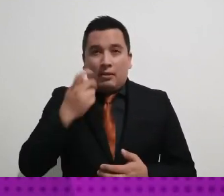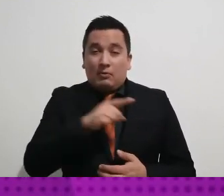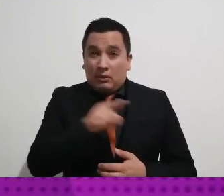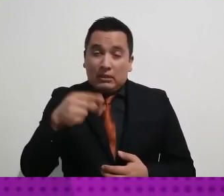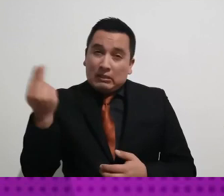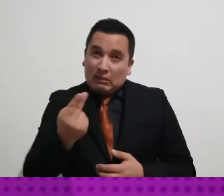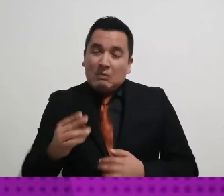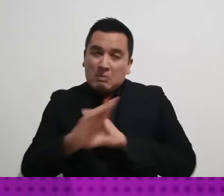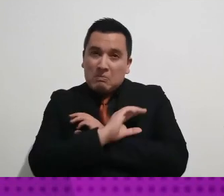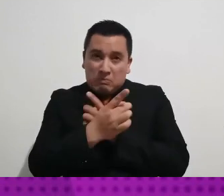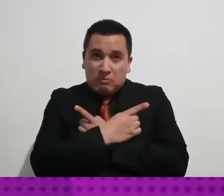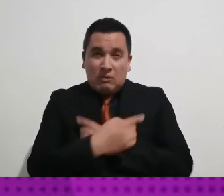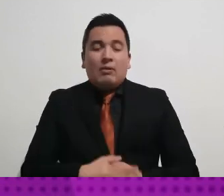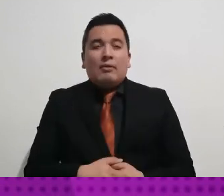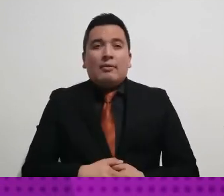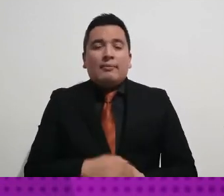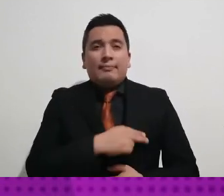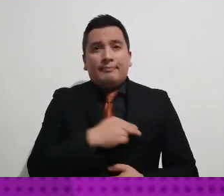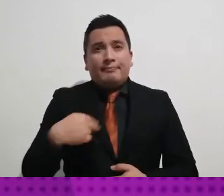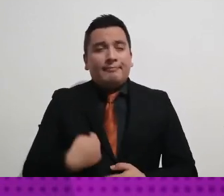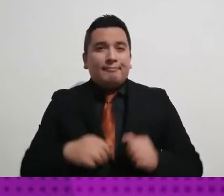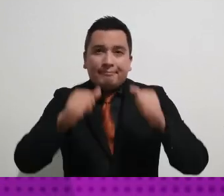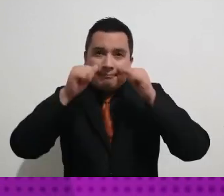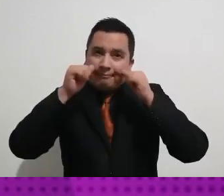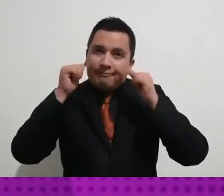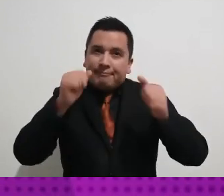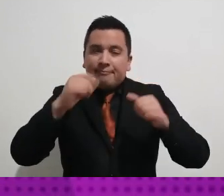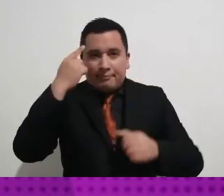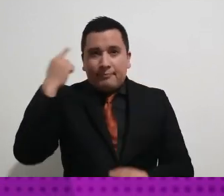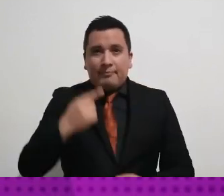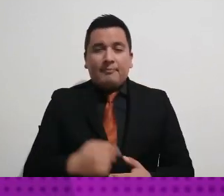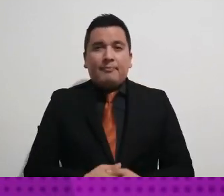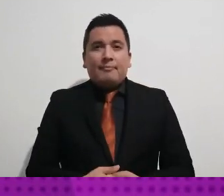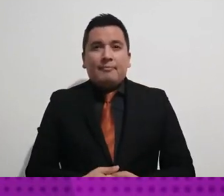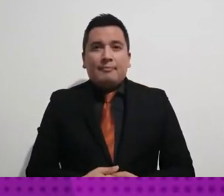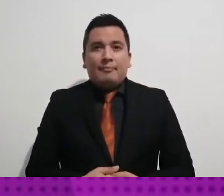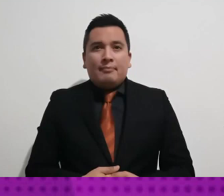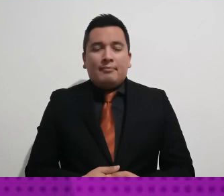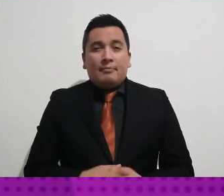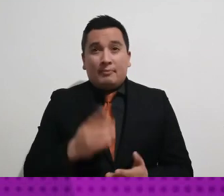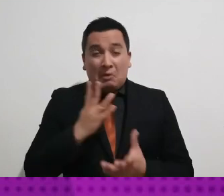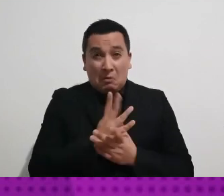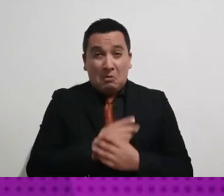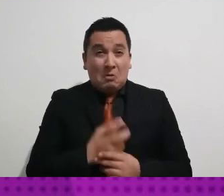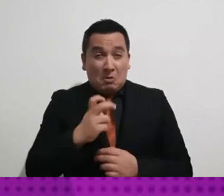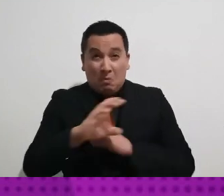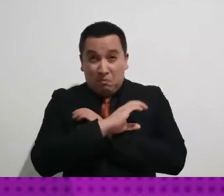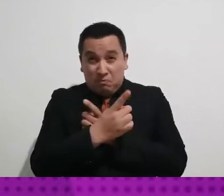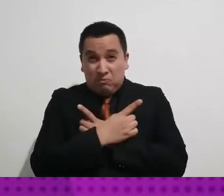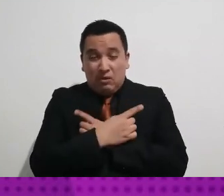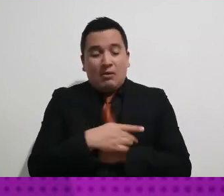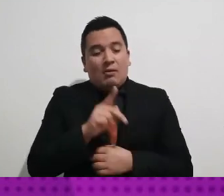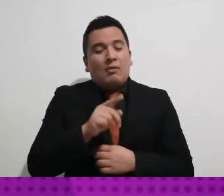de ustedes un comportamiento correcto y que estaremos muy al pendientes para que, bueno, no solamente sea